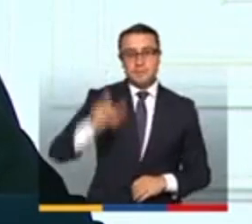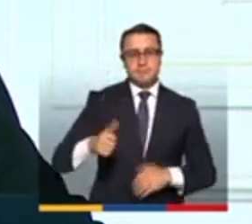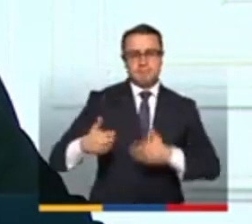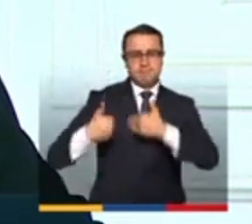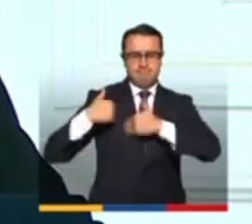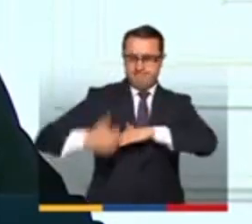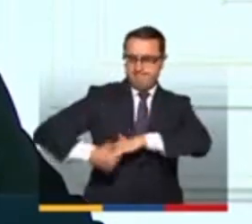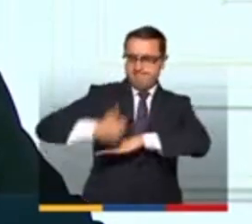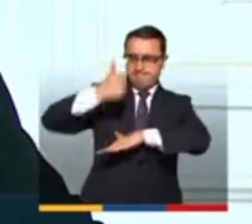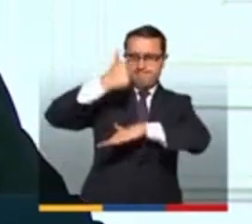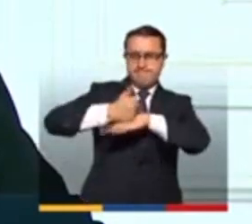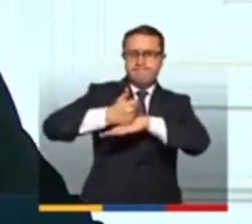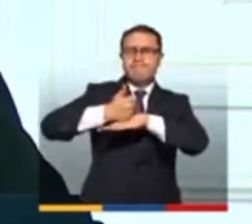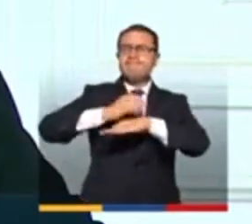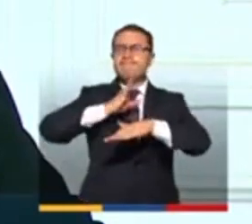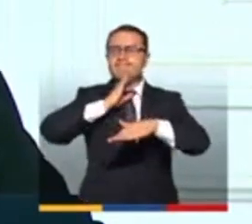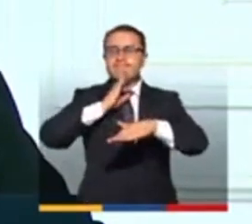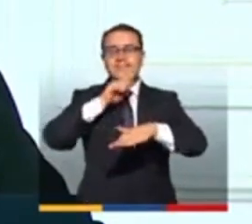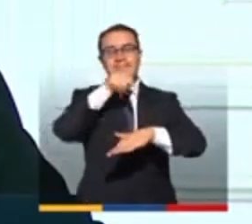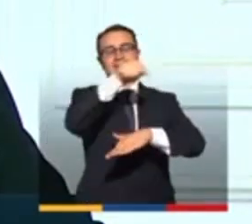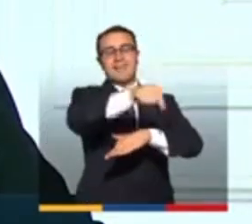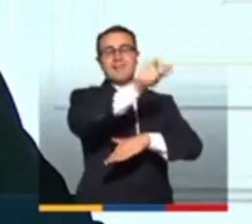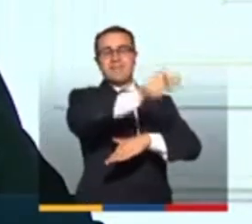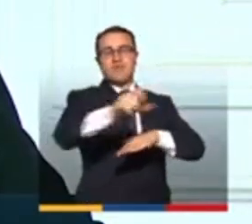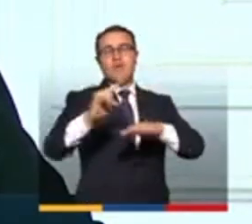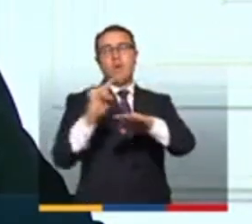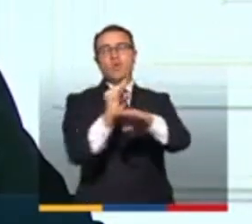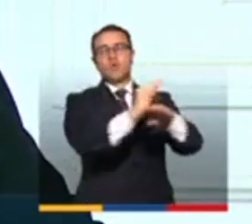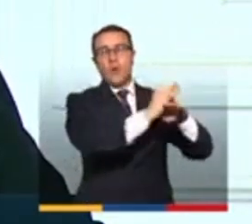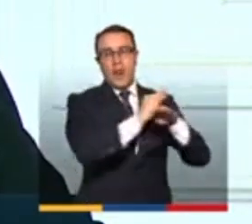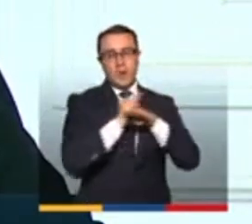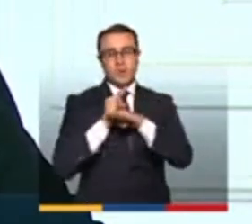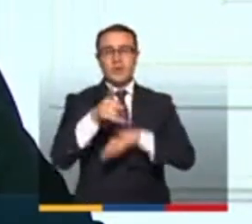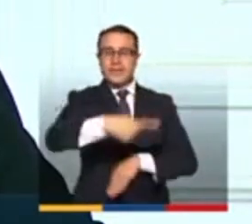siempre el usuario y la usuaria.